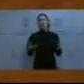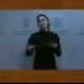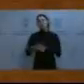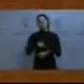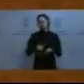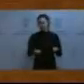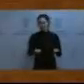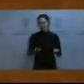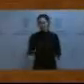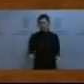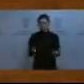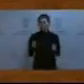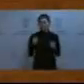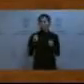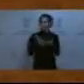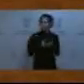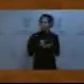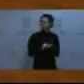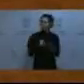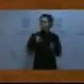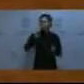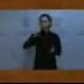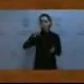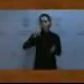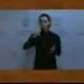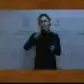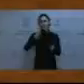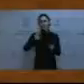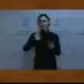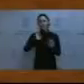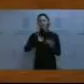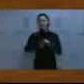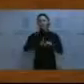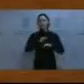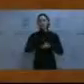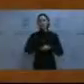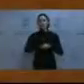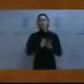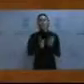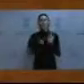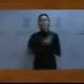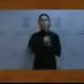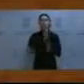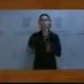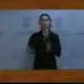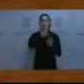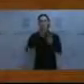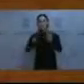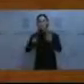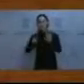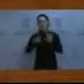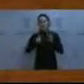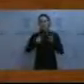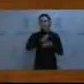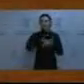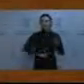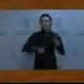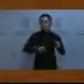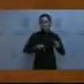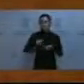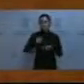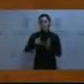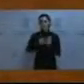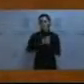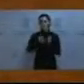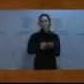actividad contractual, SOGEPSA no ha cumplido con la disposición legal del artículo 57 del texto refundido de la Ley de Contratos, en virtud del cual debe remitir